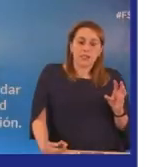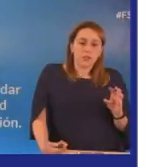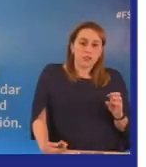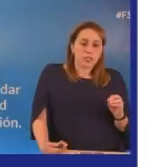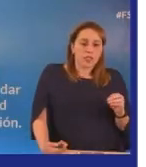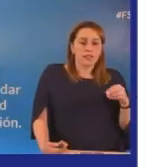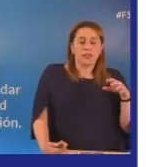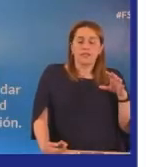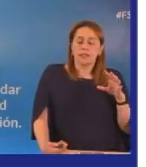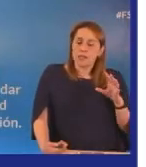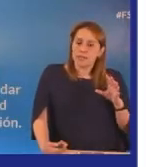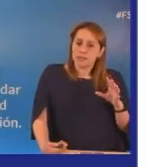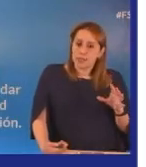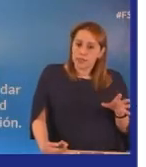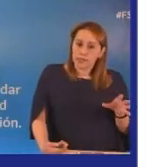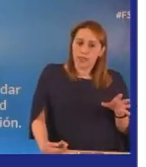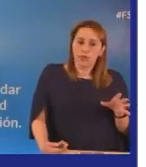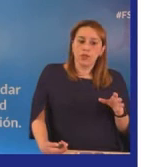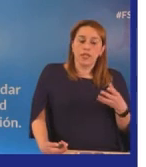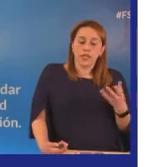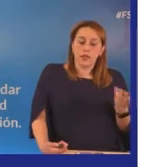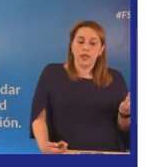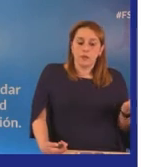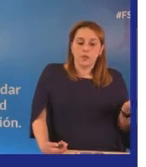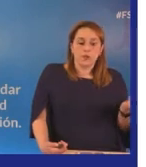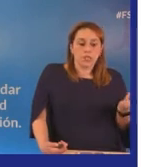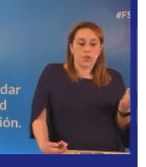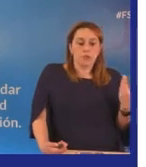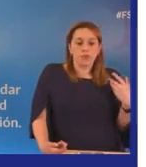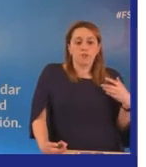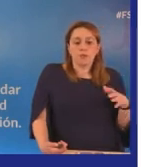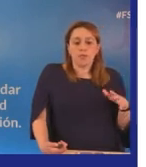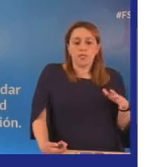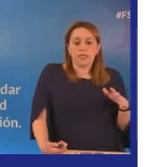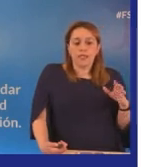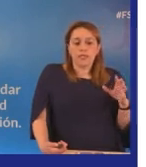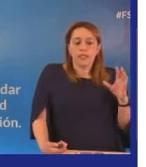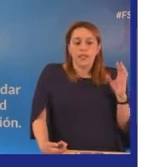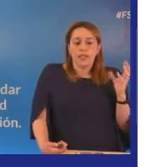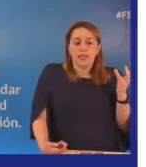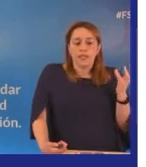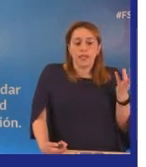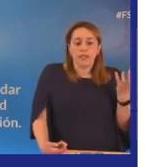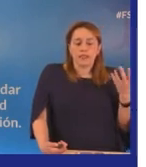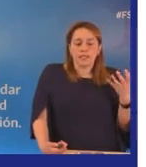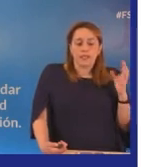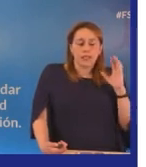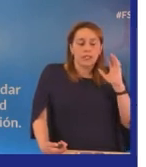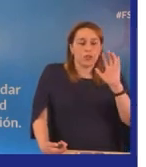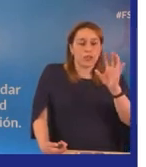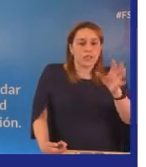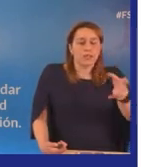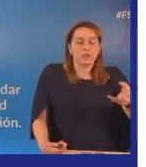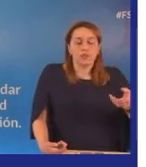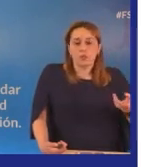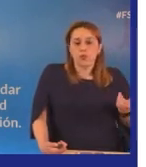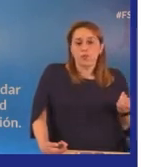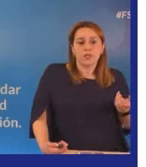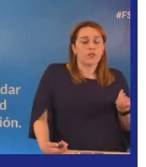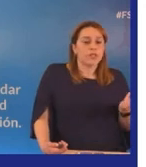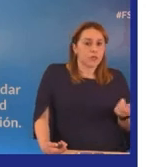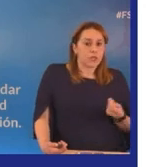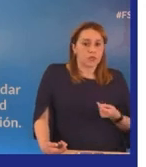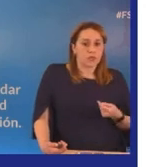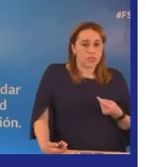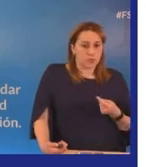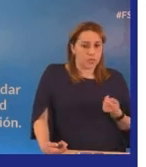paciente se concentre, esté más tranquilo y al mismo tiempo pues permite que él al estar tranquilo realice algunos movimientos